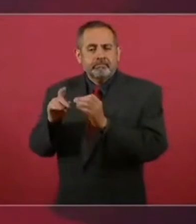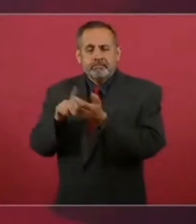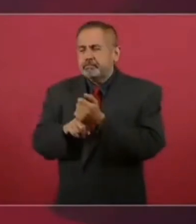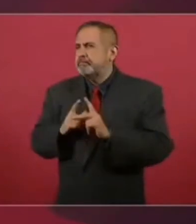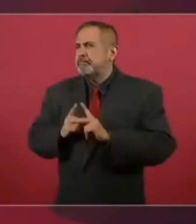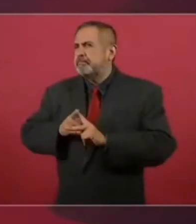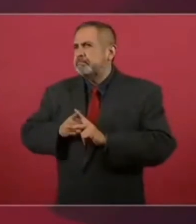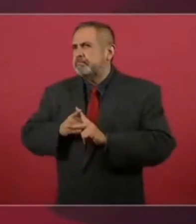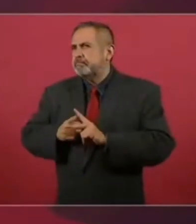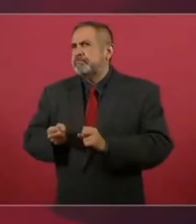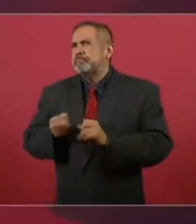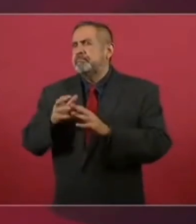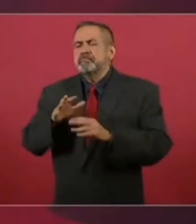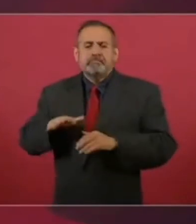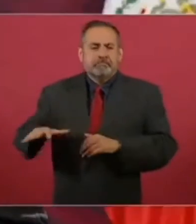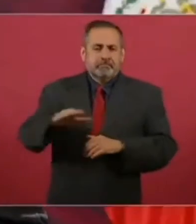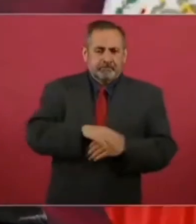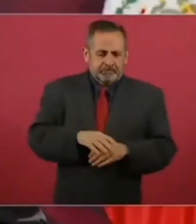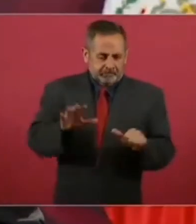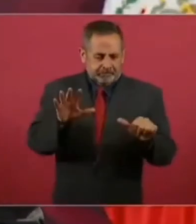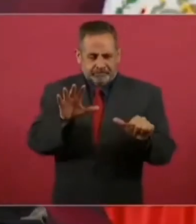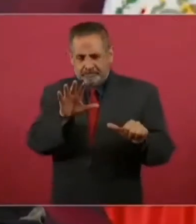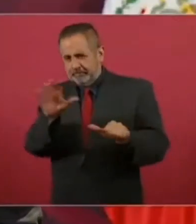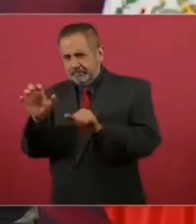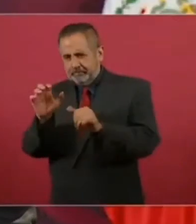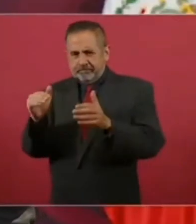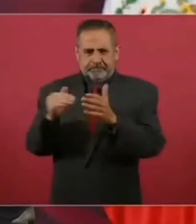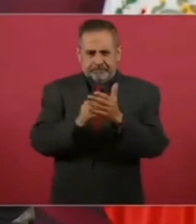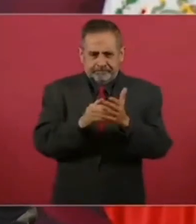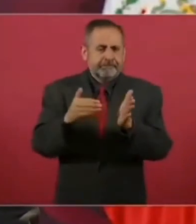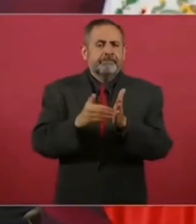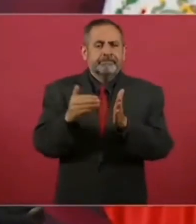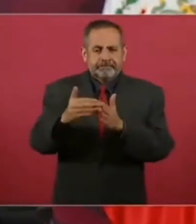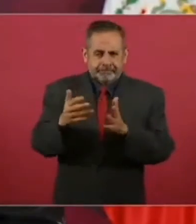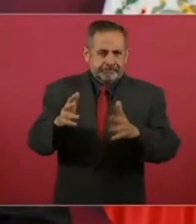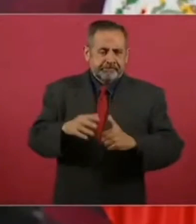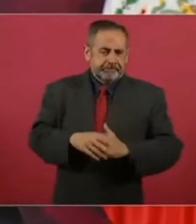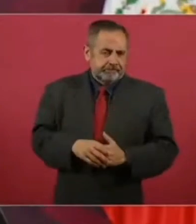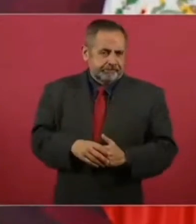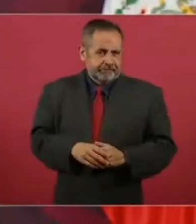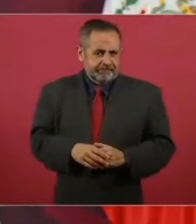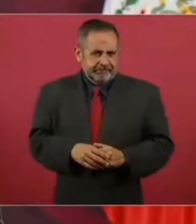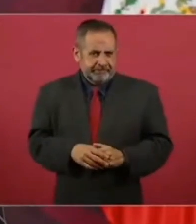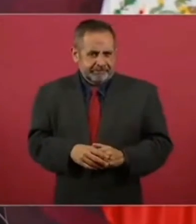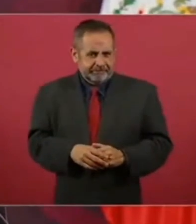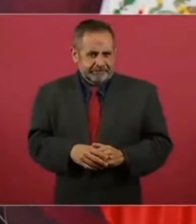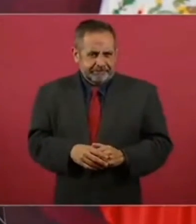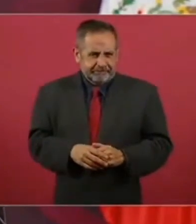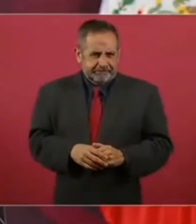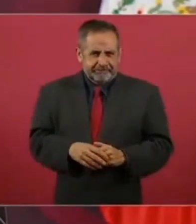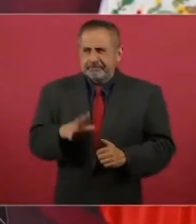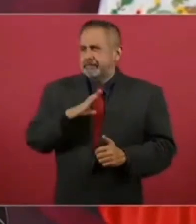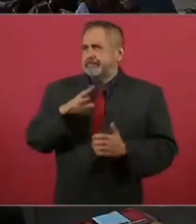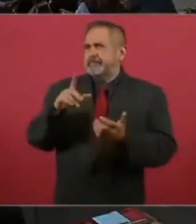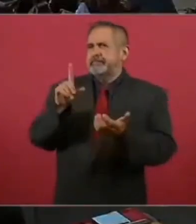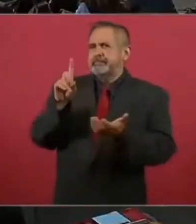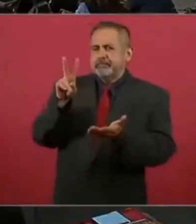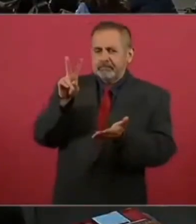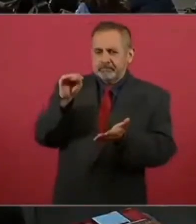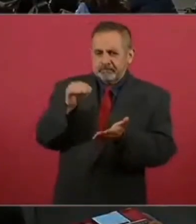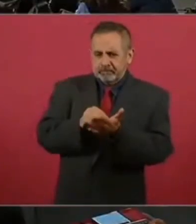hagan la cuenta, si son 600 mil millones y hay 2 mil